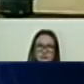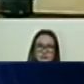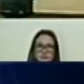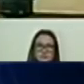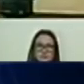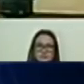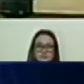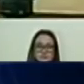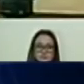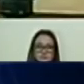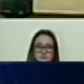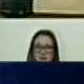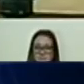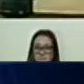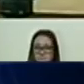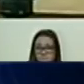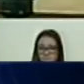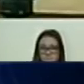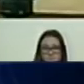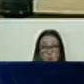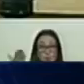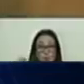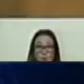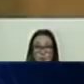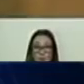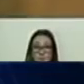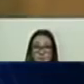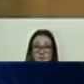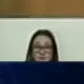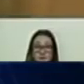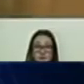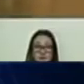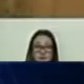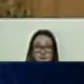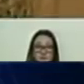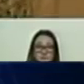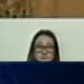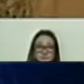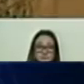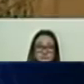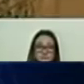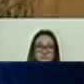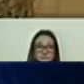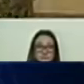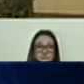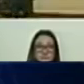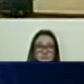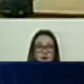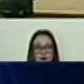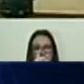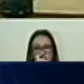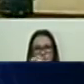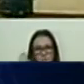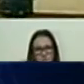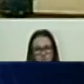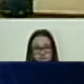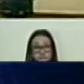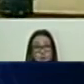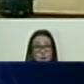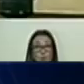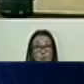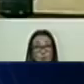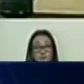para la guerra económica, que complementa. Mira, nosotros en Venezuela, el año pasado el desempleo fue